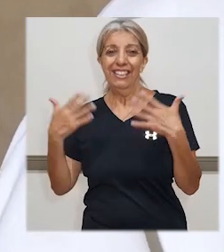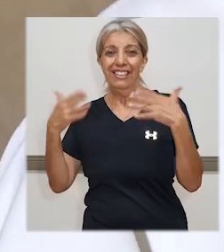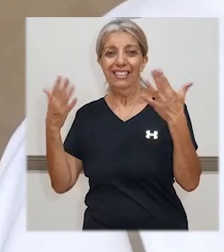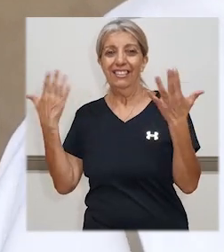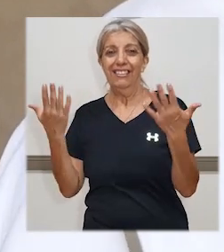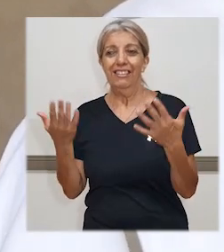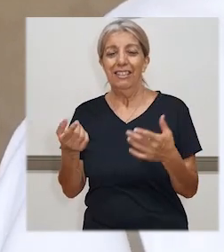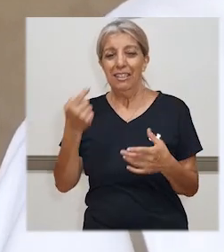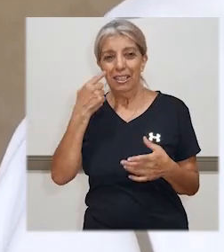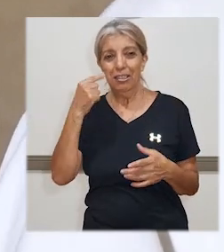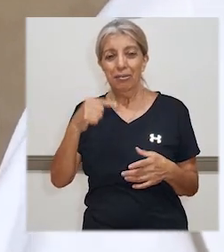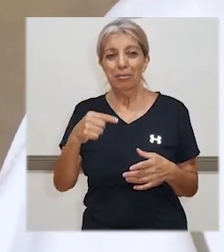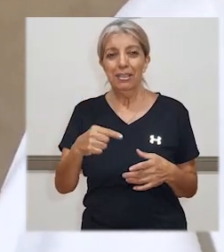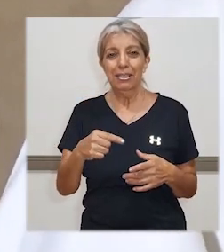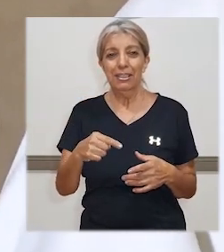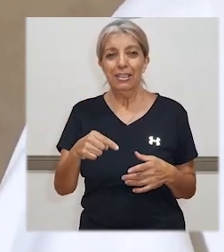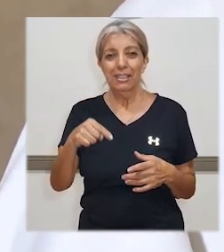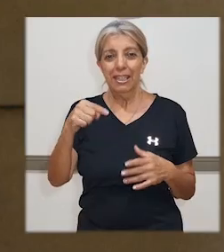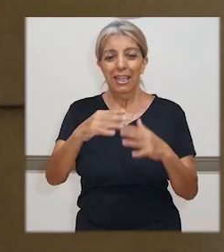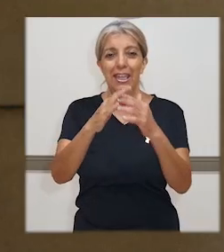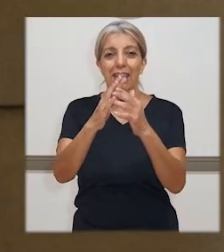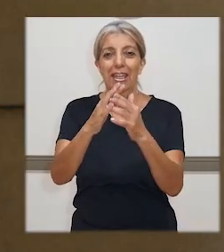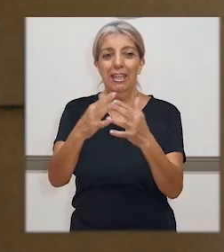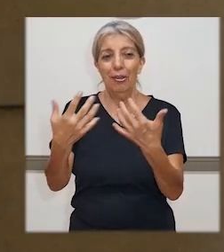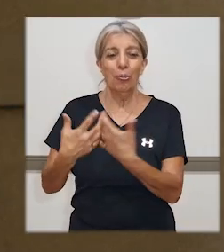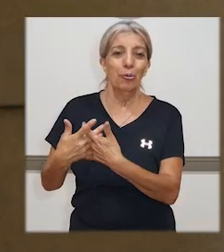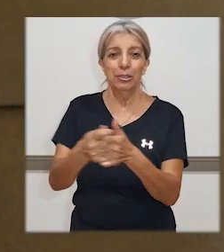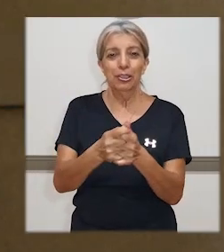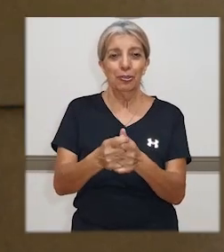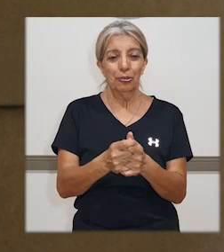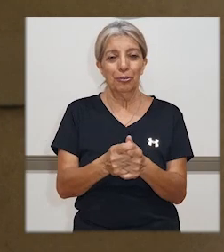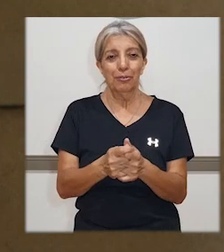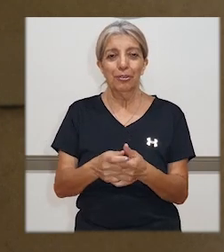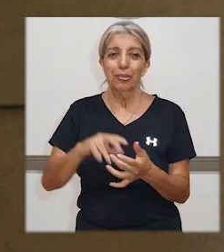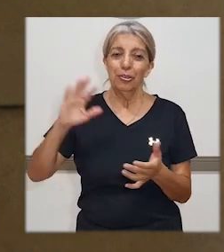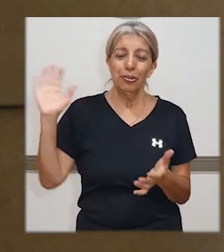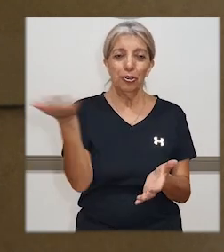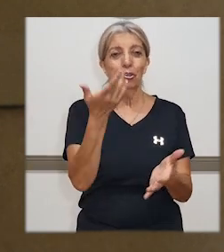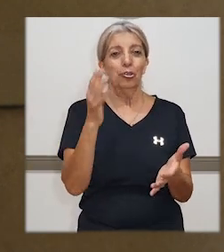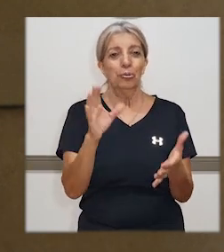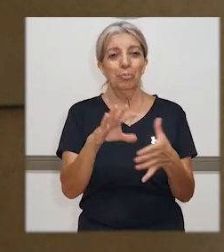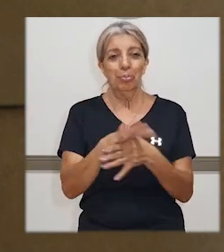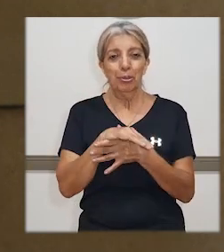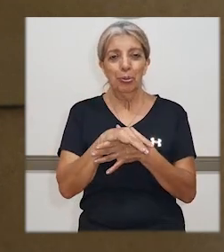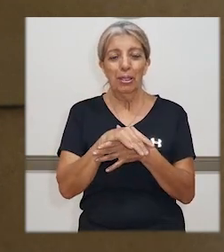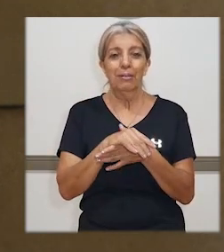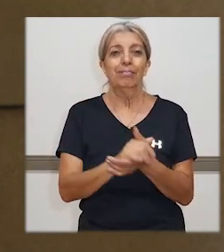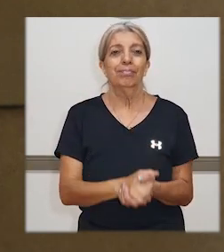vivir en la comunidad y adentro del corazón de Dios. Eso es una vocación. La vocación